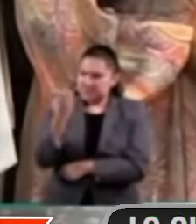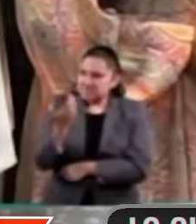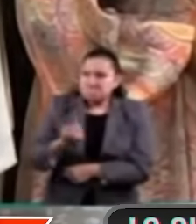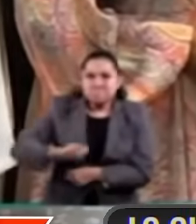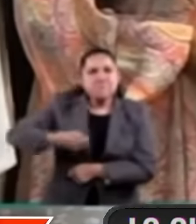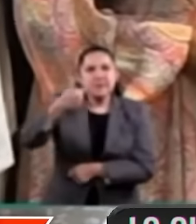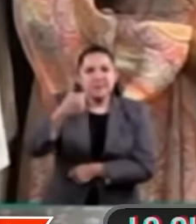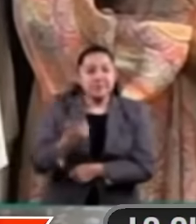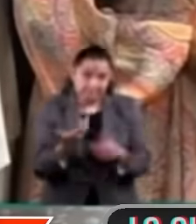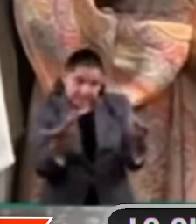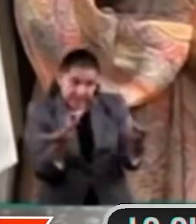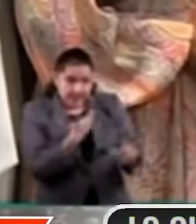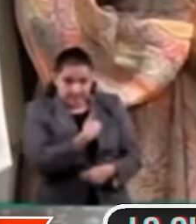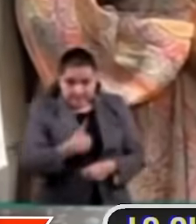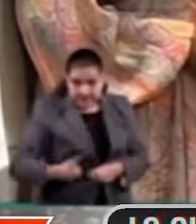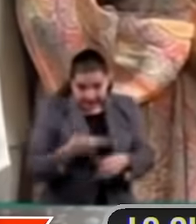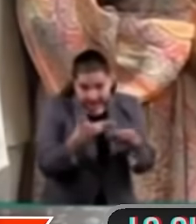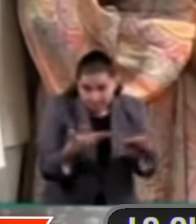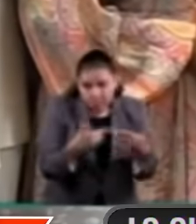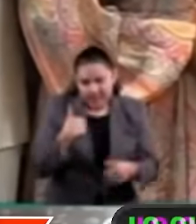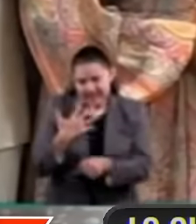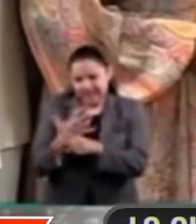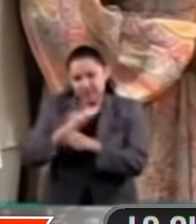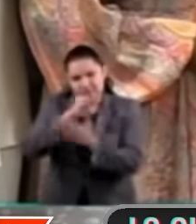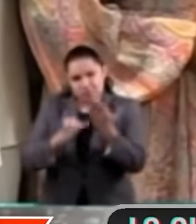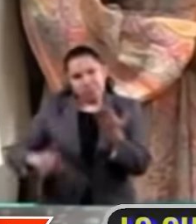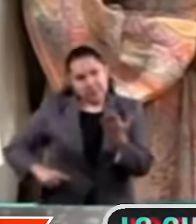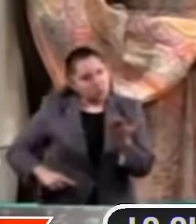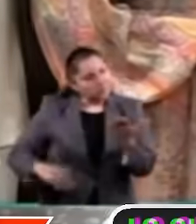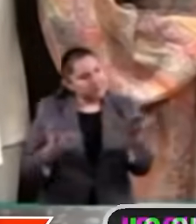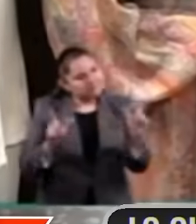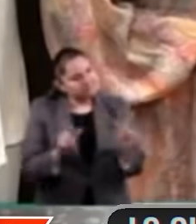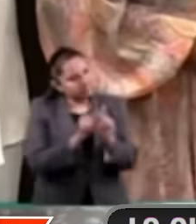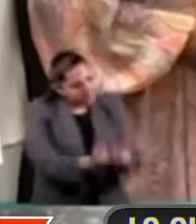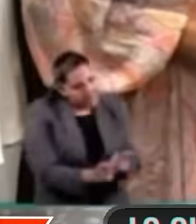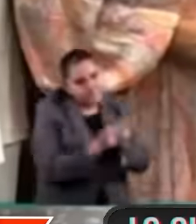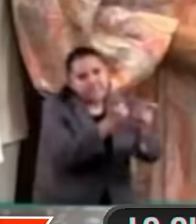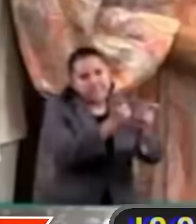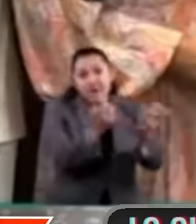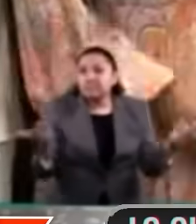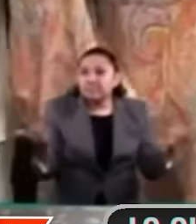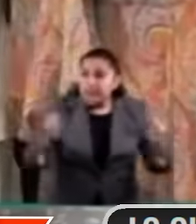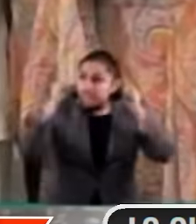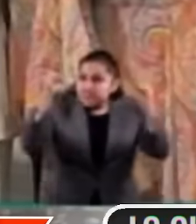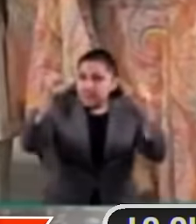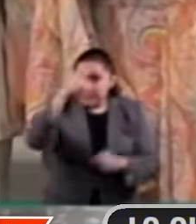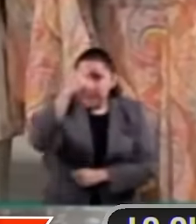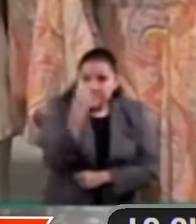quinto informe de gobierno, no sin antes decir que viva México y que viva la